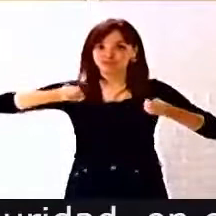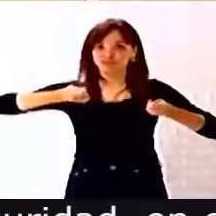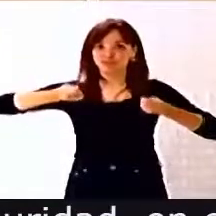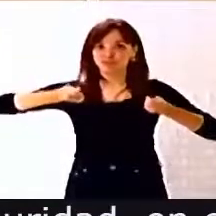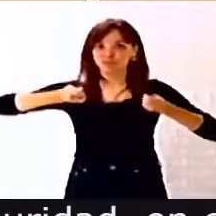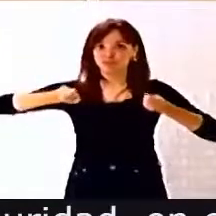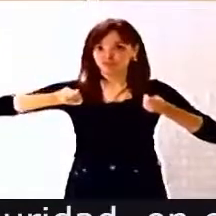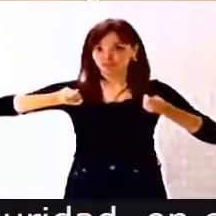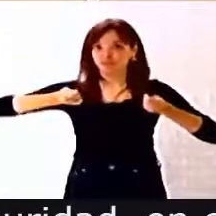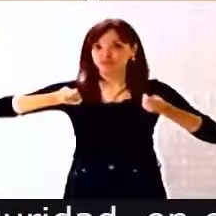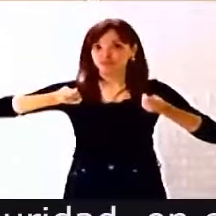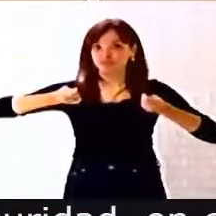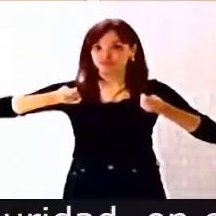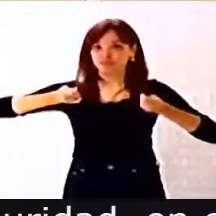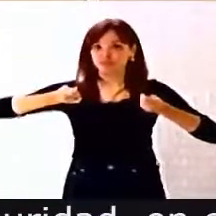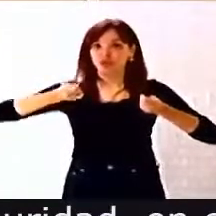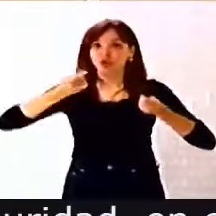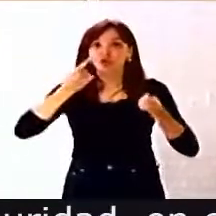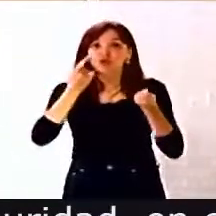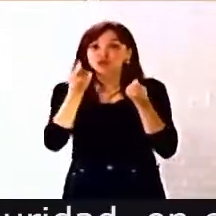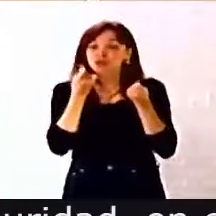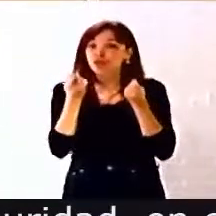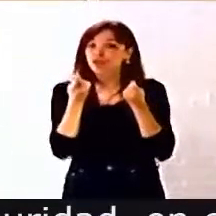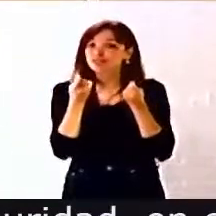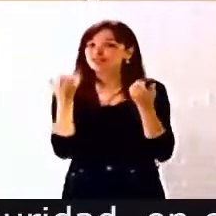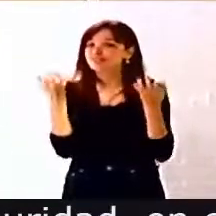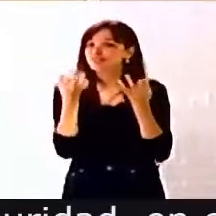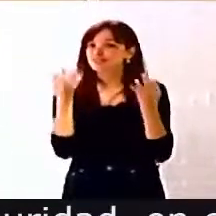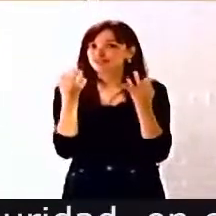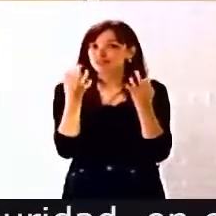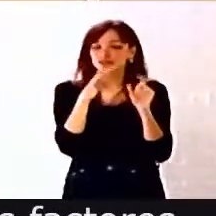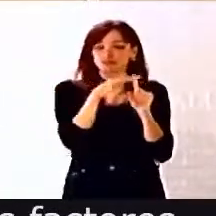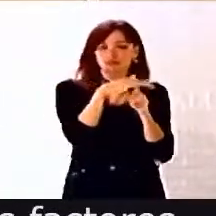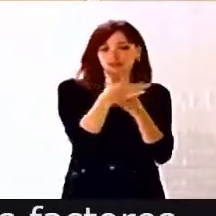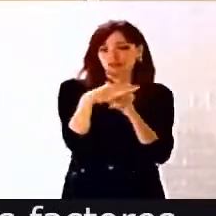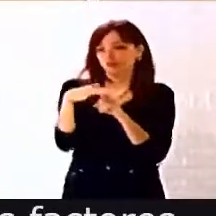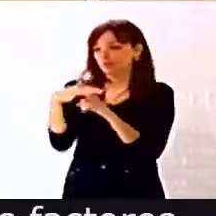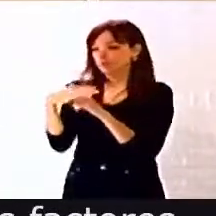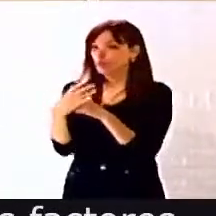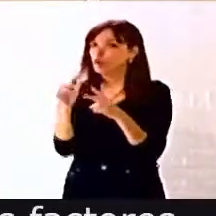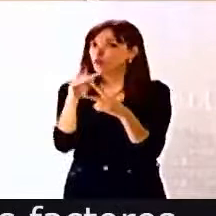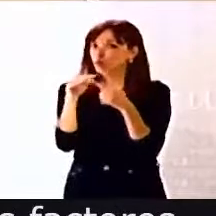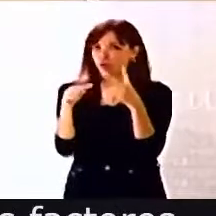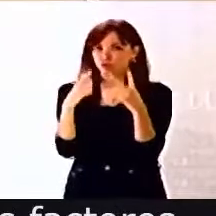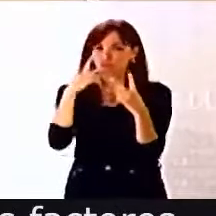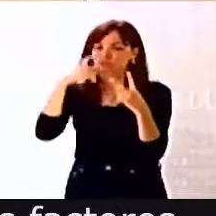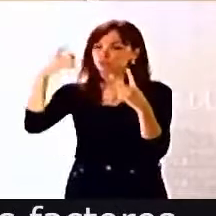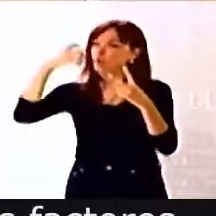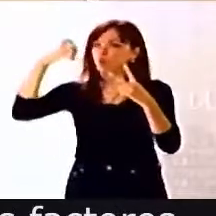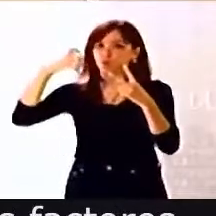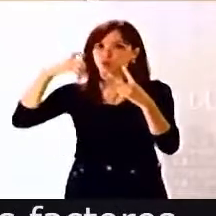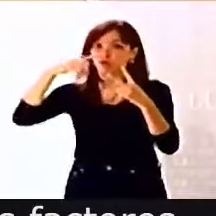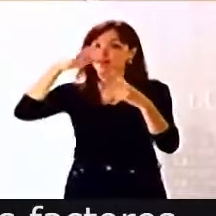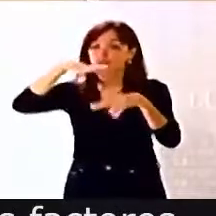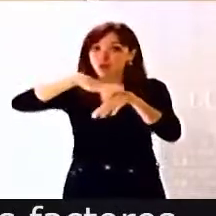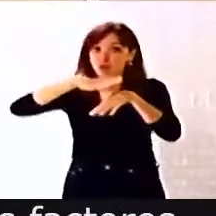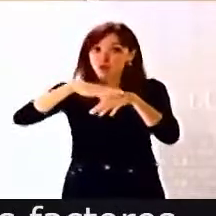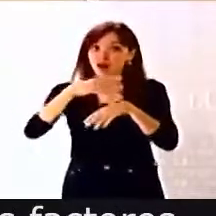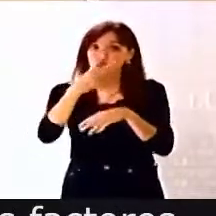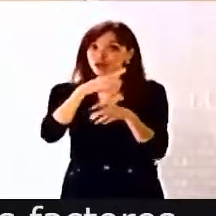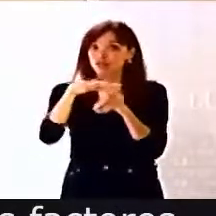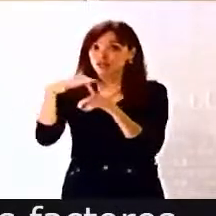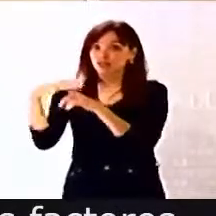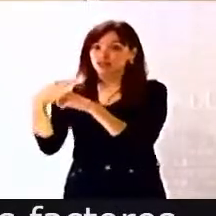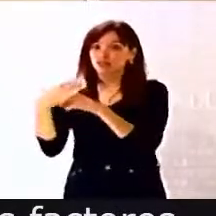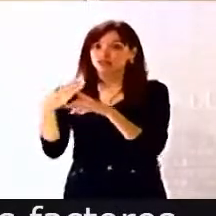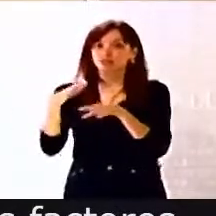de los 2 factores demostrados que nos están provocando más brotes en el ámbito de la